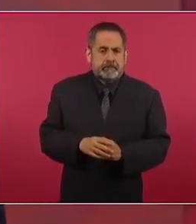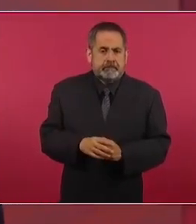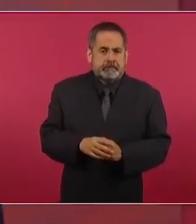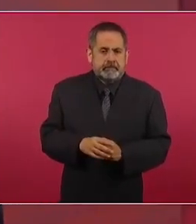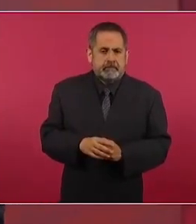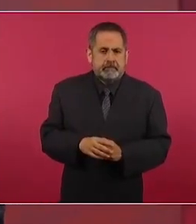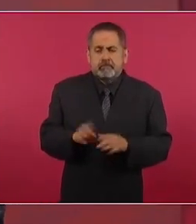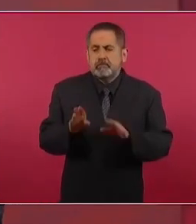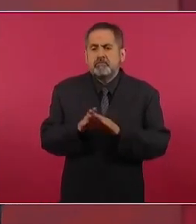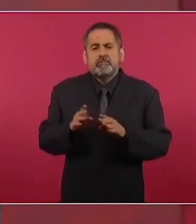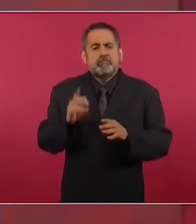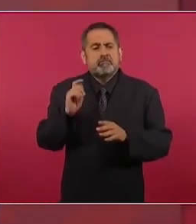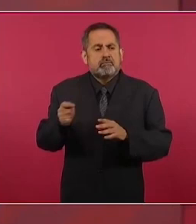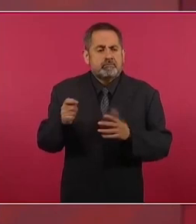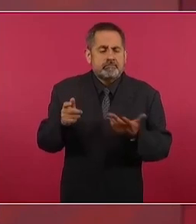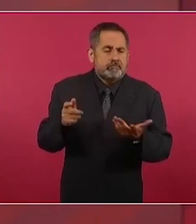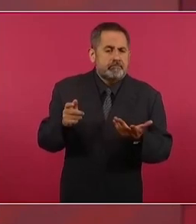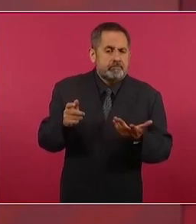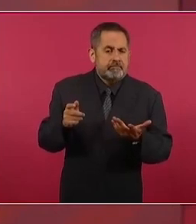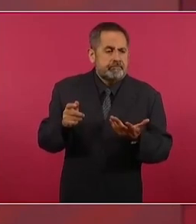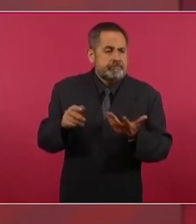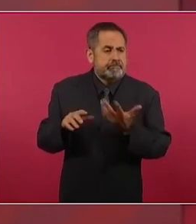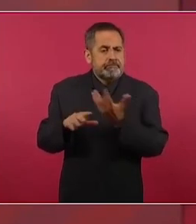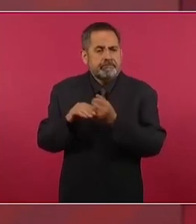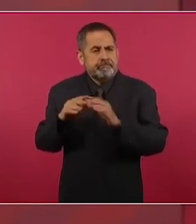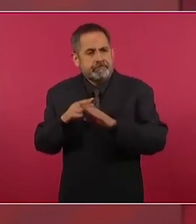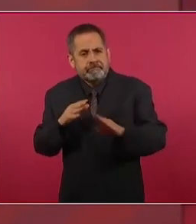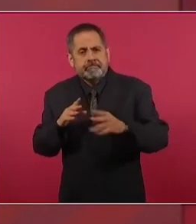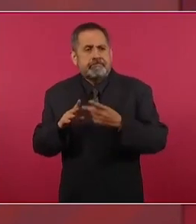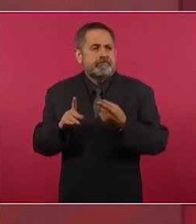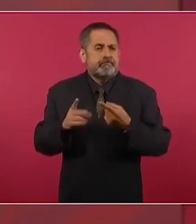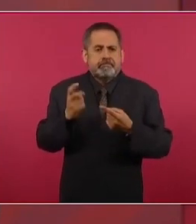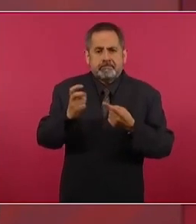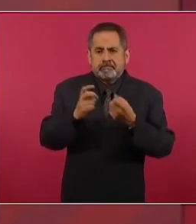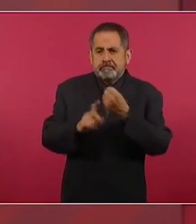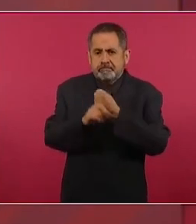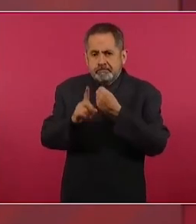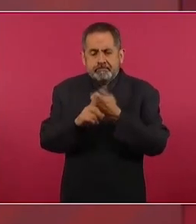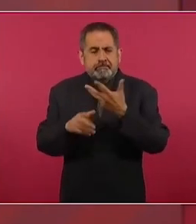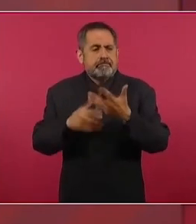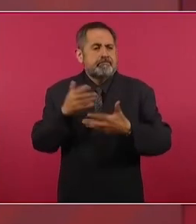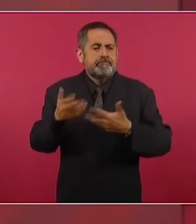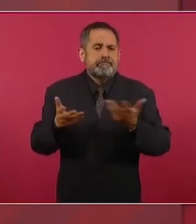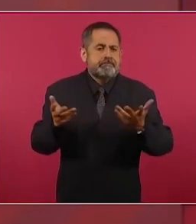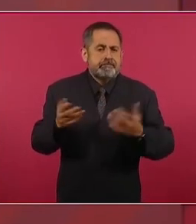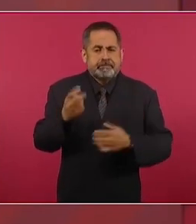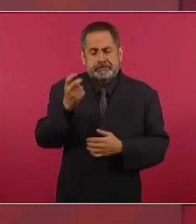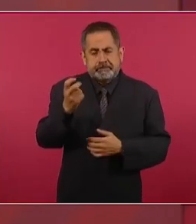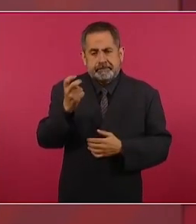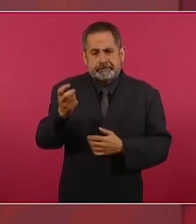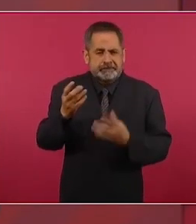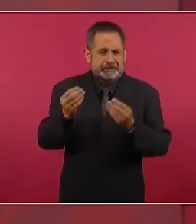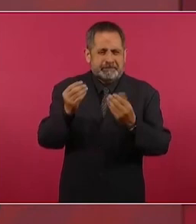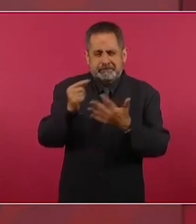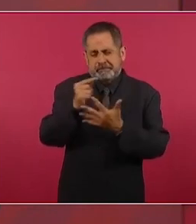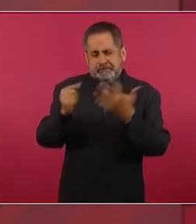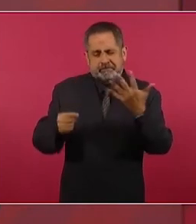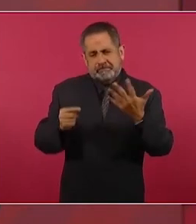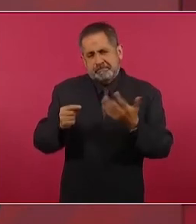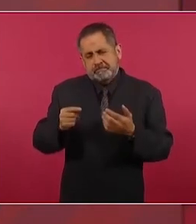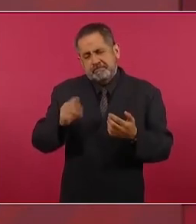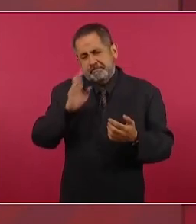pues la migración, por eso la violencia, por eso muchos otros